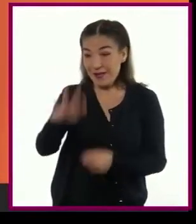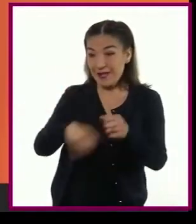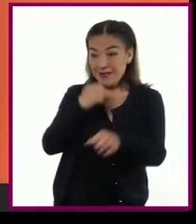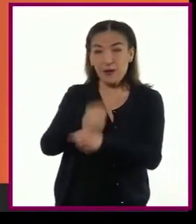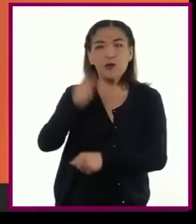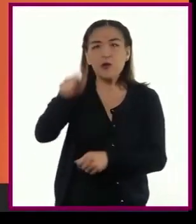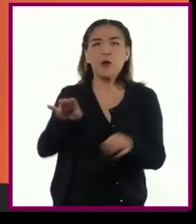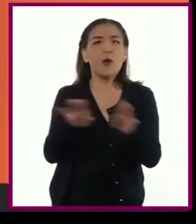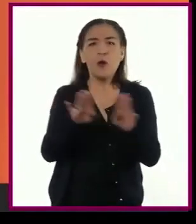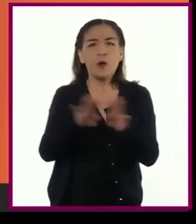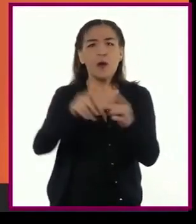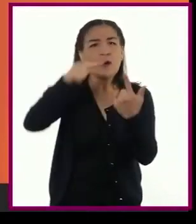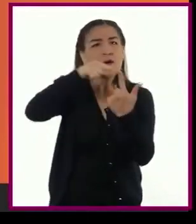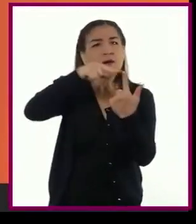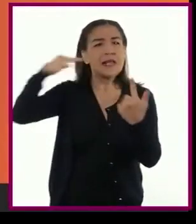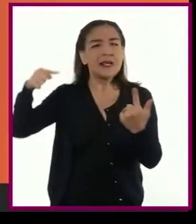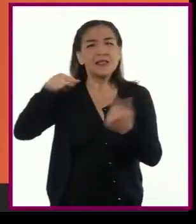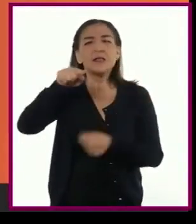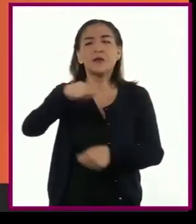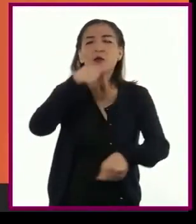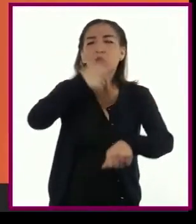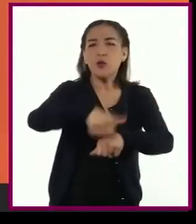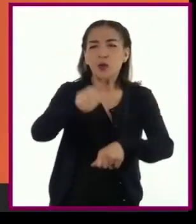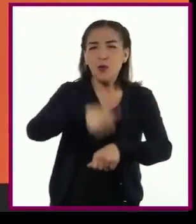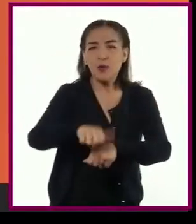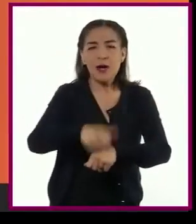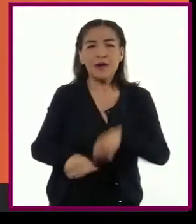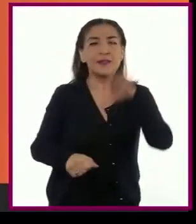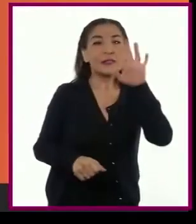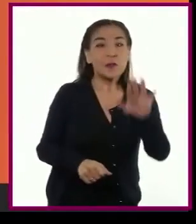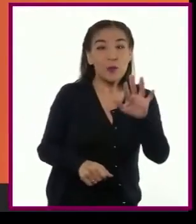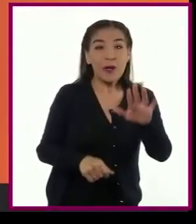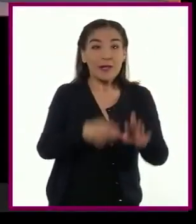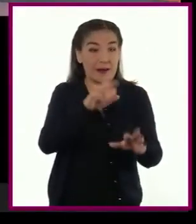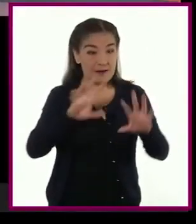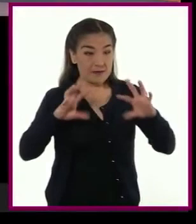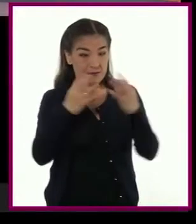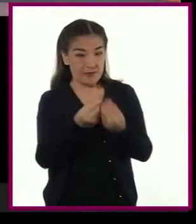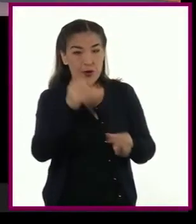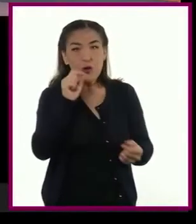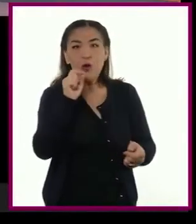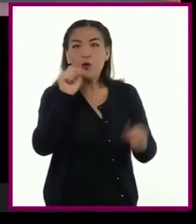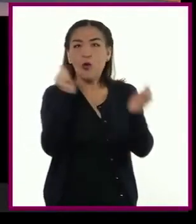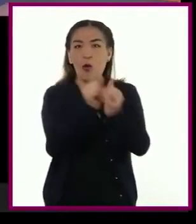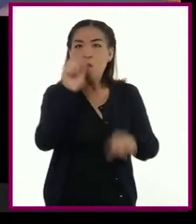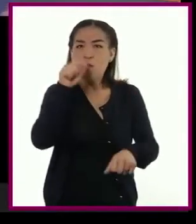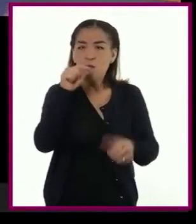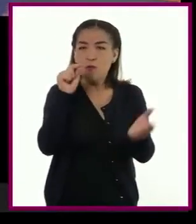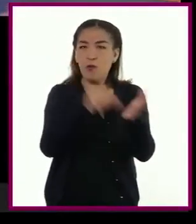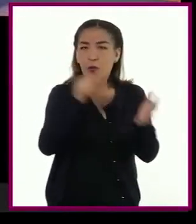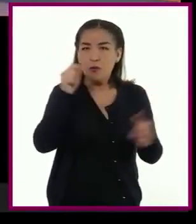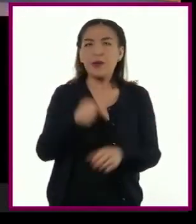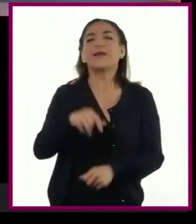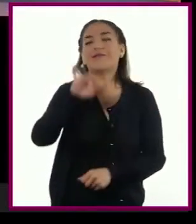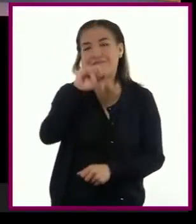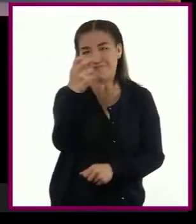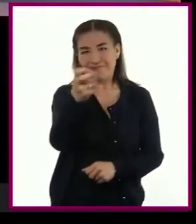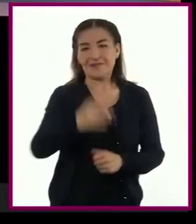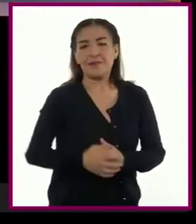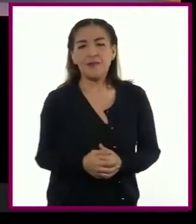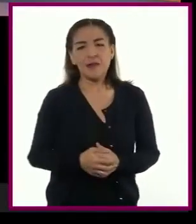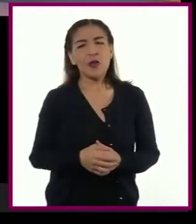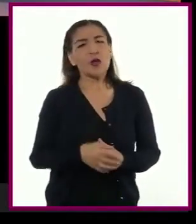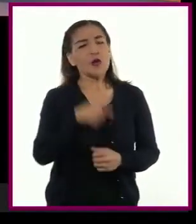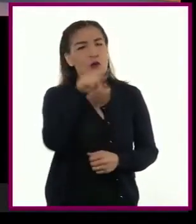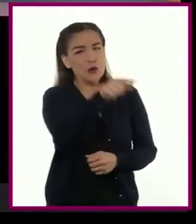calcular raíces cuadradas de números de 50 cifras decimales. Así es. También